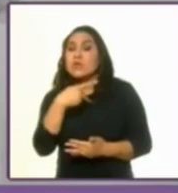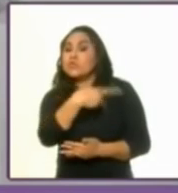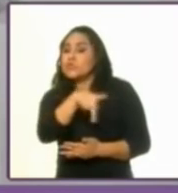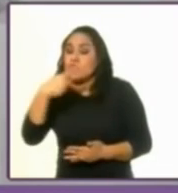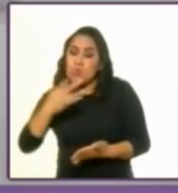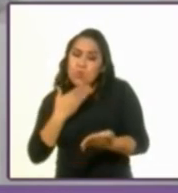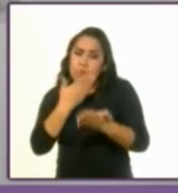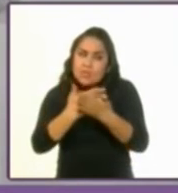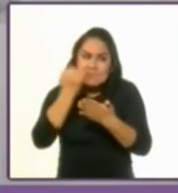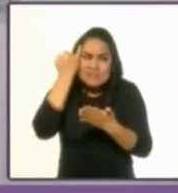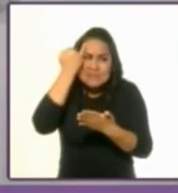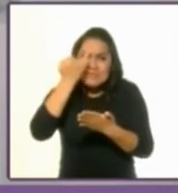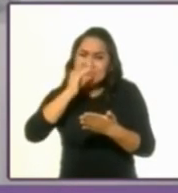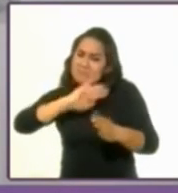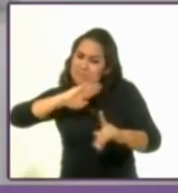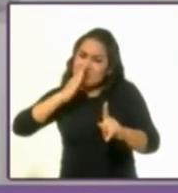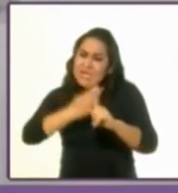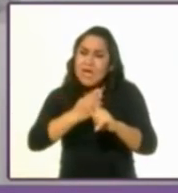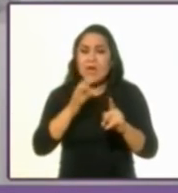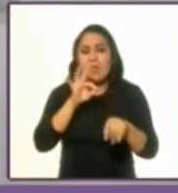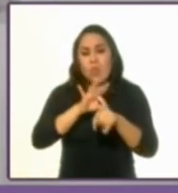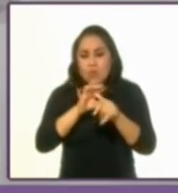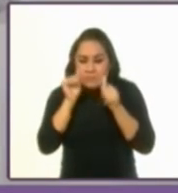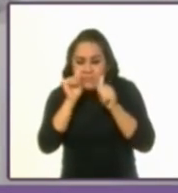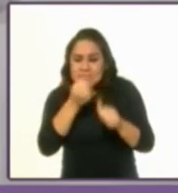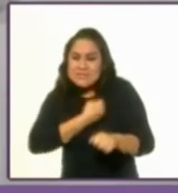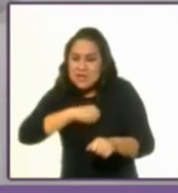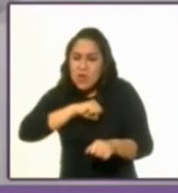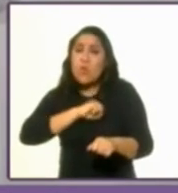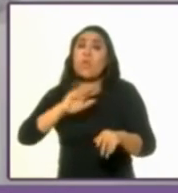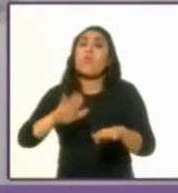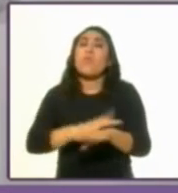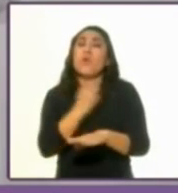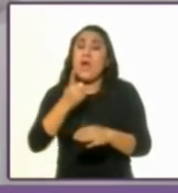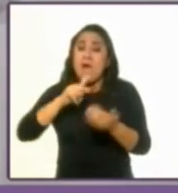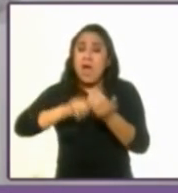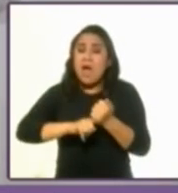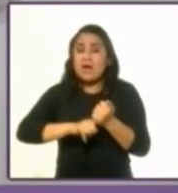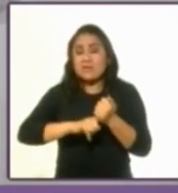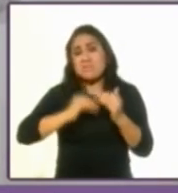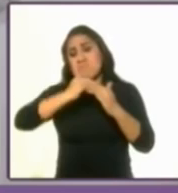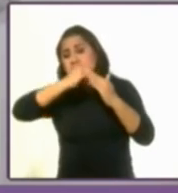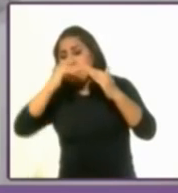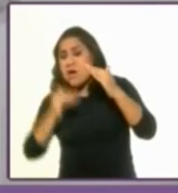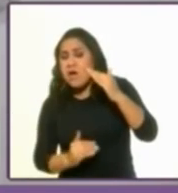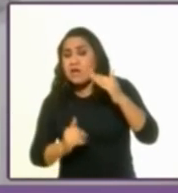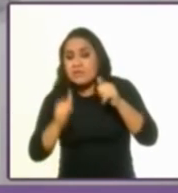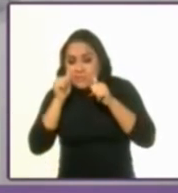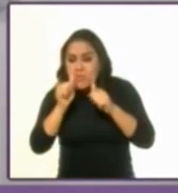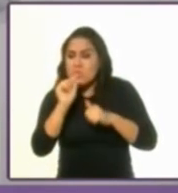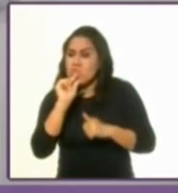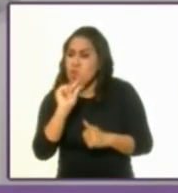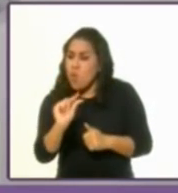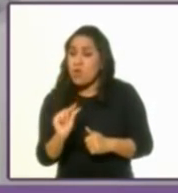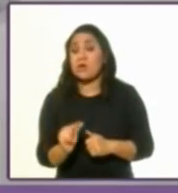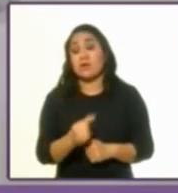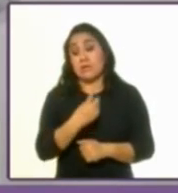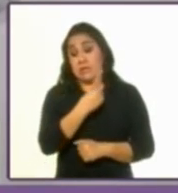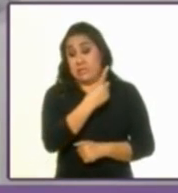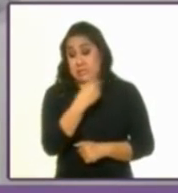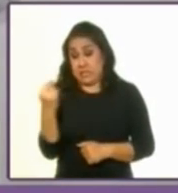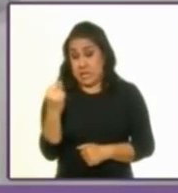porque la ciudad de méxico está en los últimos de lugares de desempeño en materia de enfermedades crónicas y los hospitales de más de 100